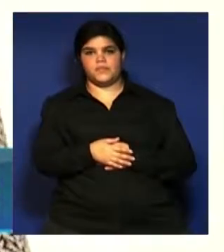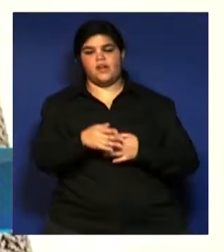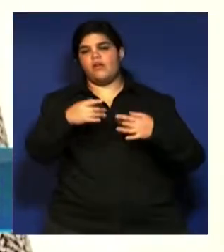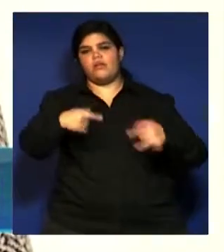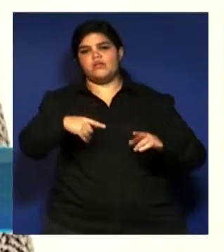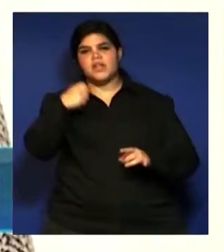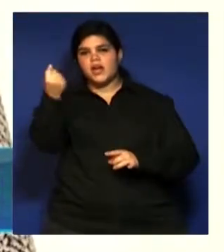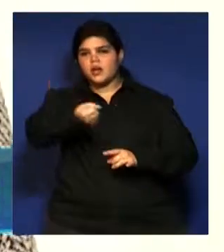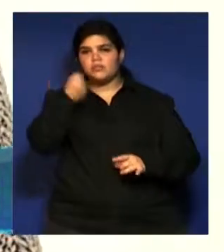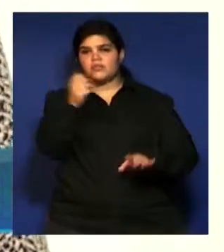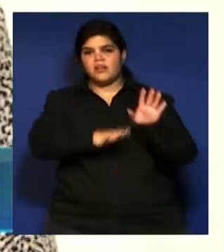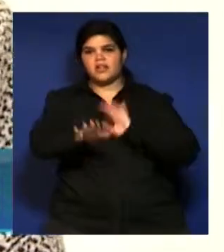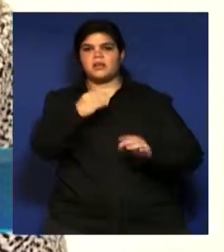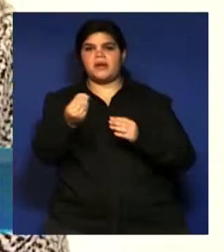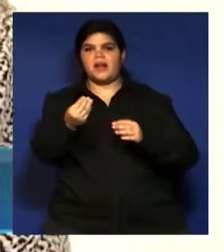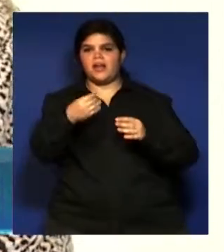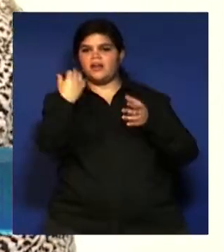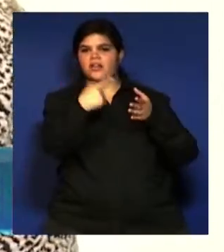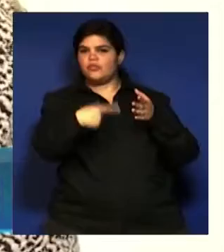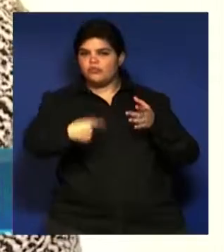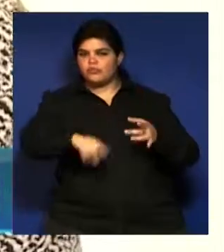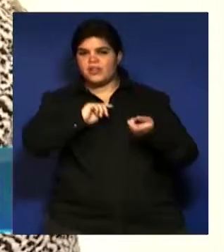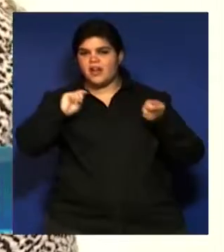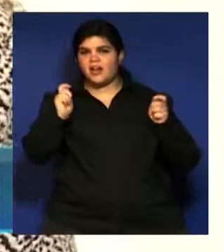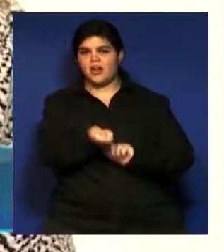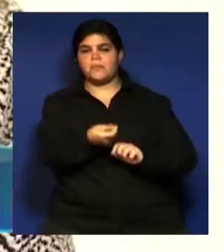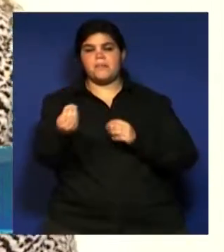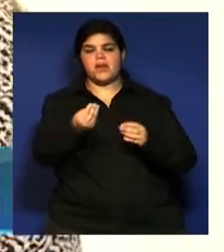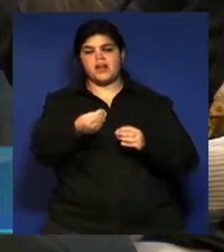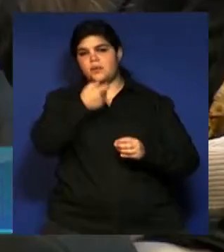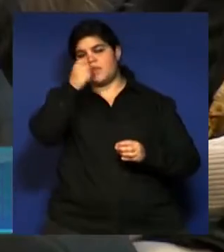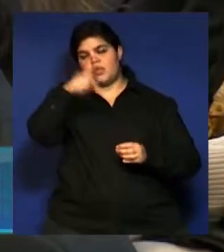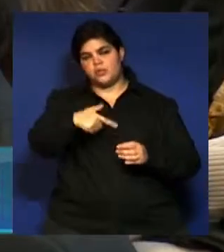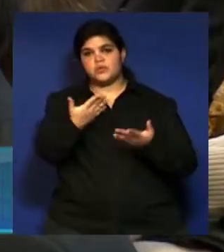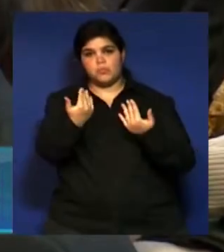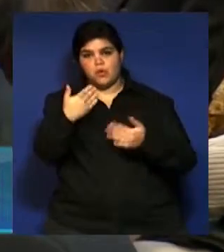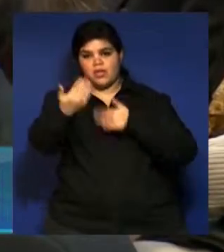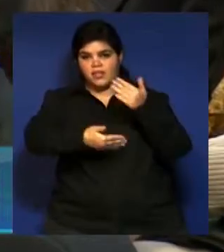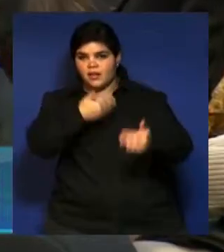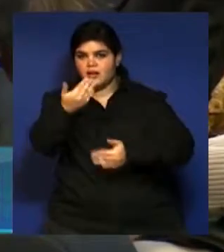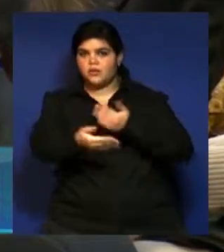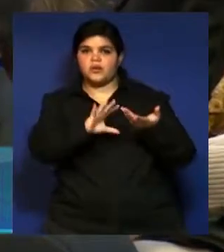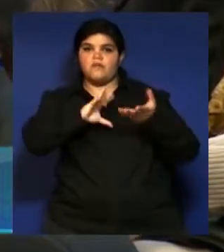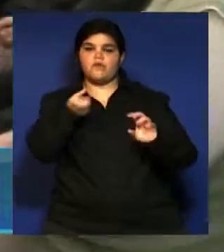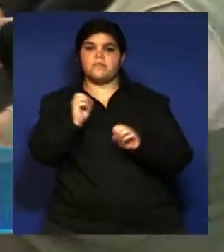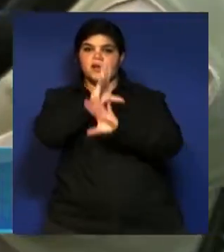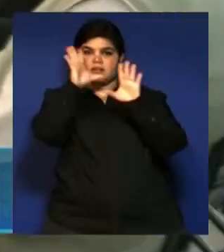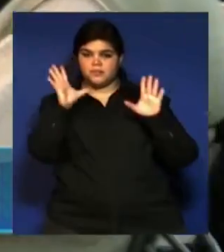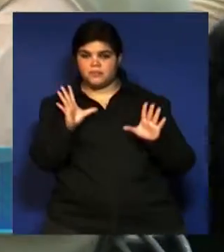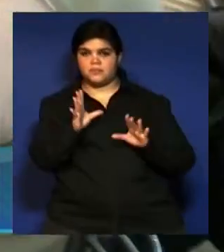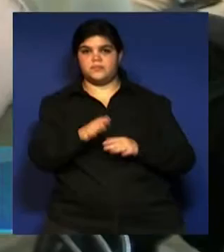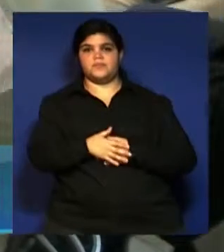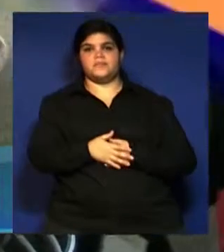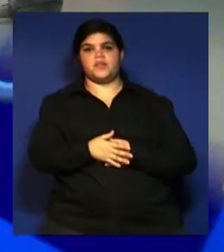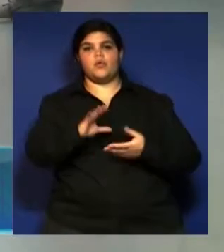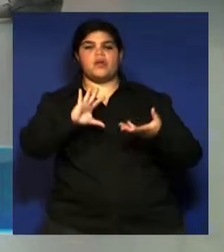estas conductas, que van a hacer eventualmente que la provincia pueda decir que aplica un plan de transparencia o políticas